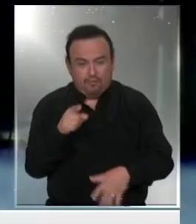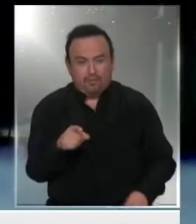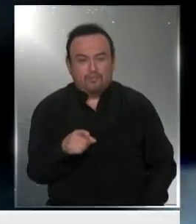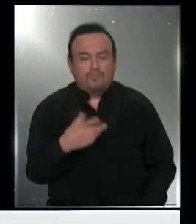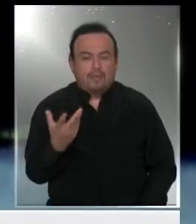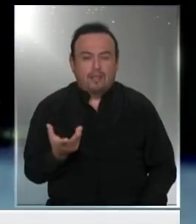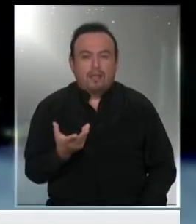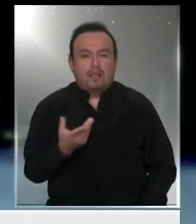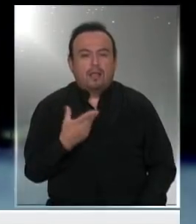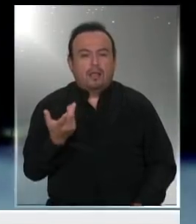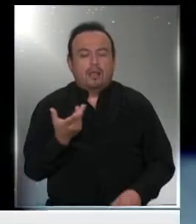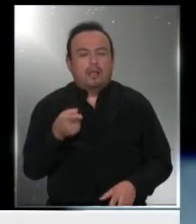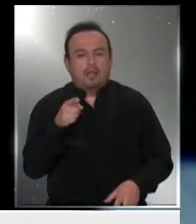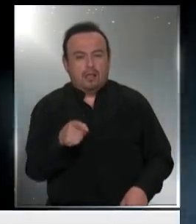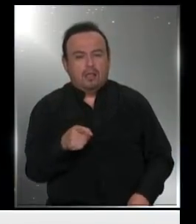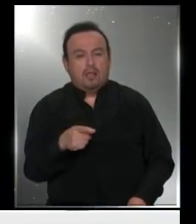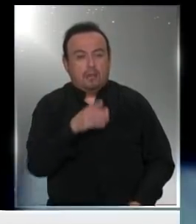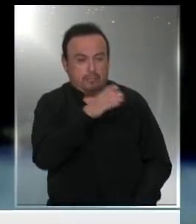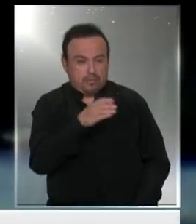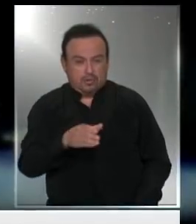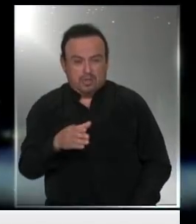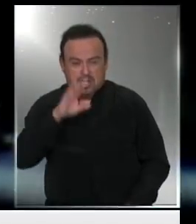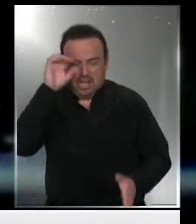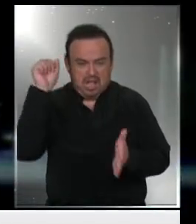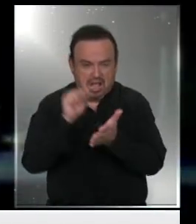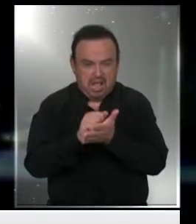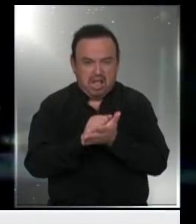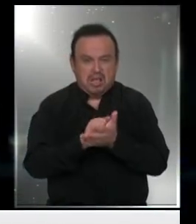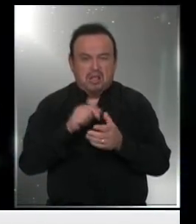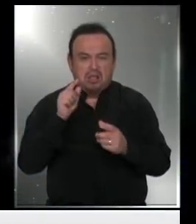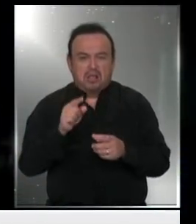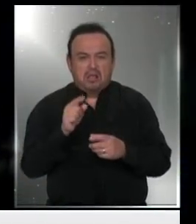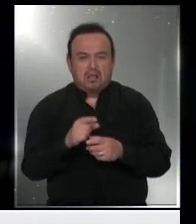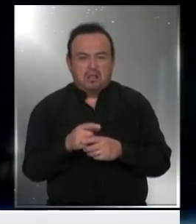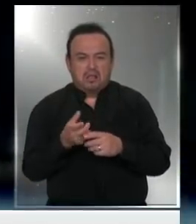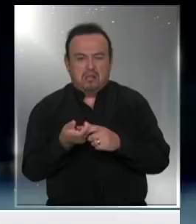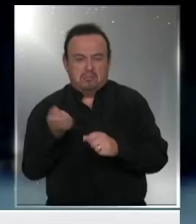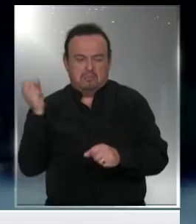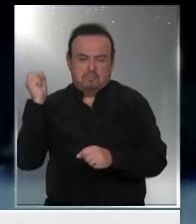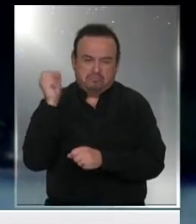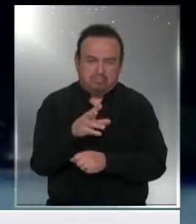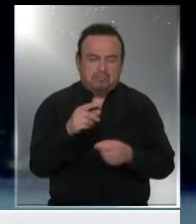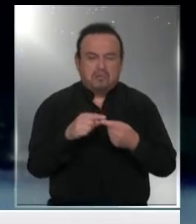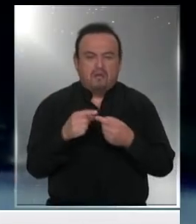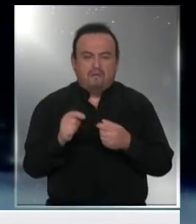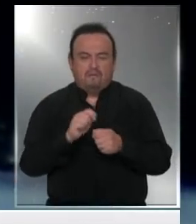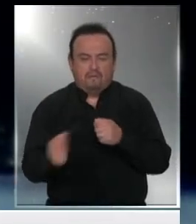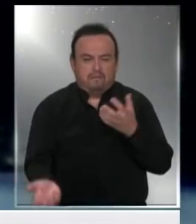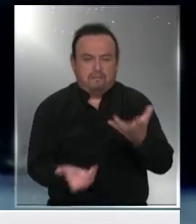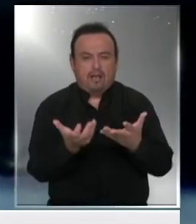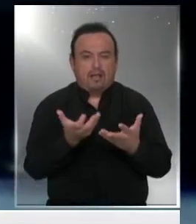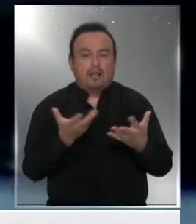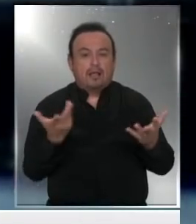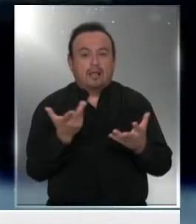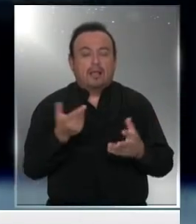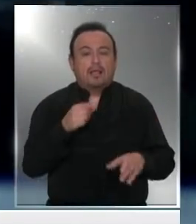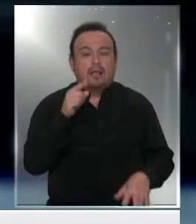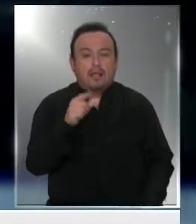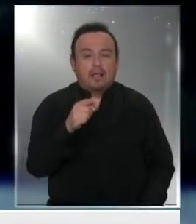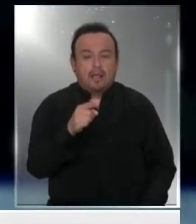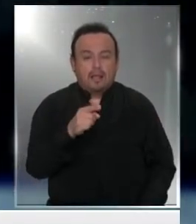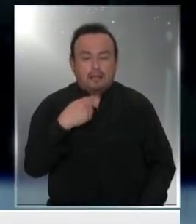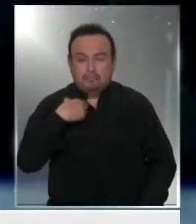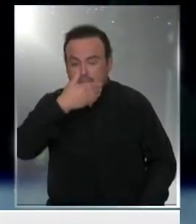como obviamente estos también estas personas han tomado estos punteros láser, fuegos artificiales, intentan quitarle la visión